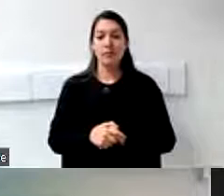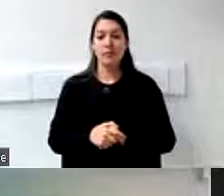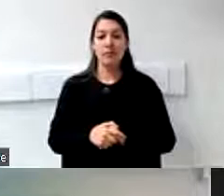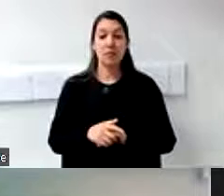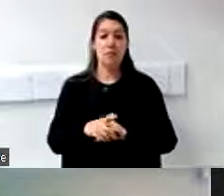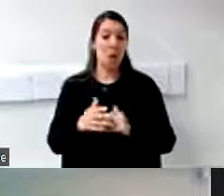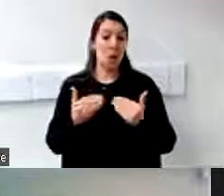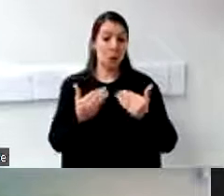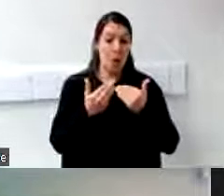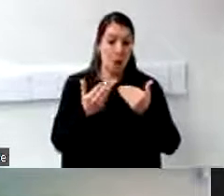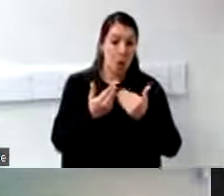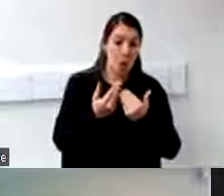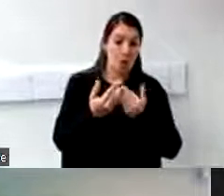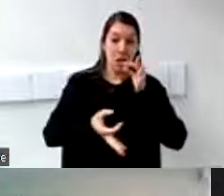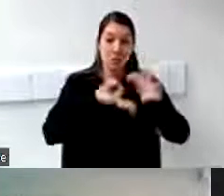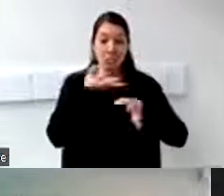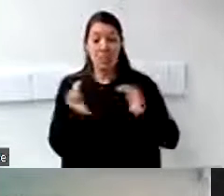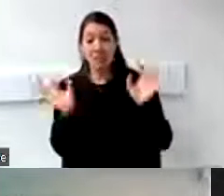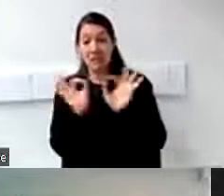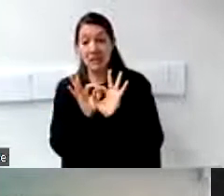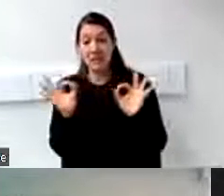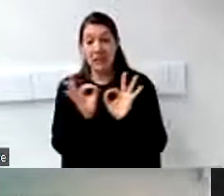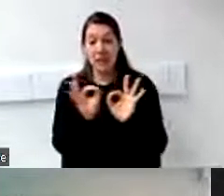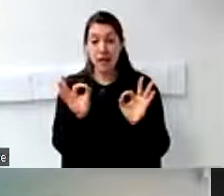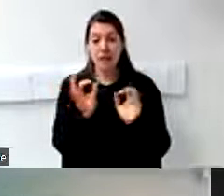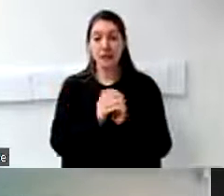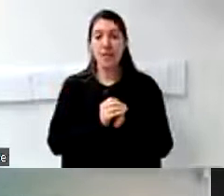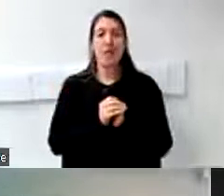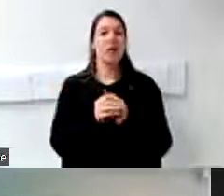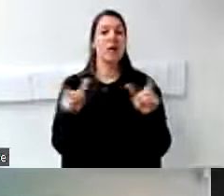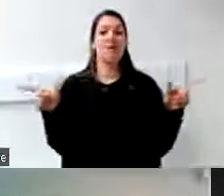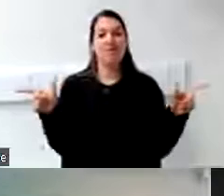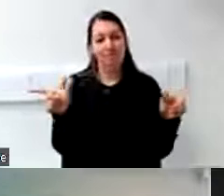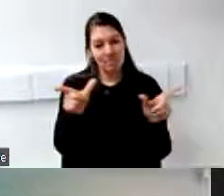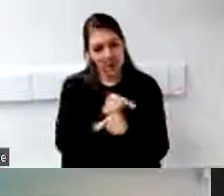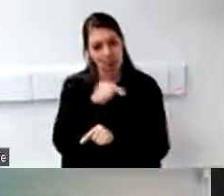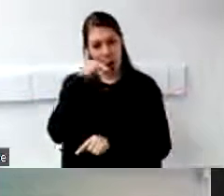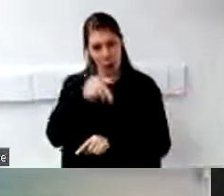hay ningún comentario en el chat, damos por cerrado acá.